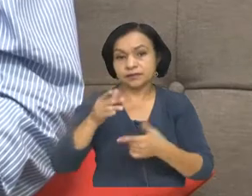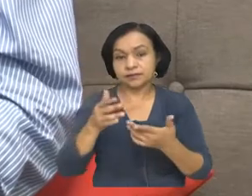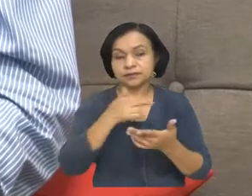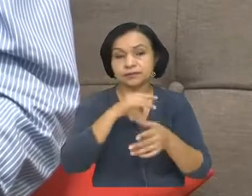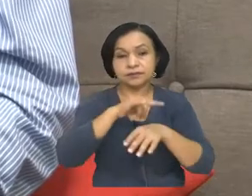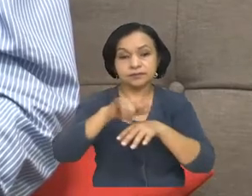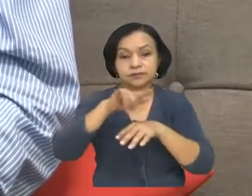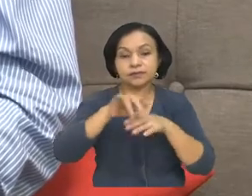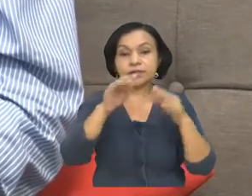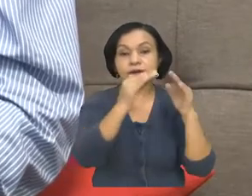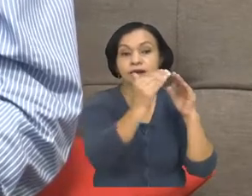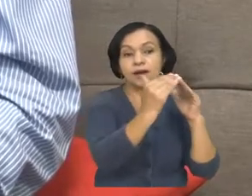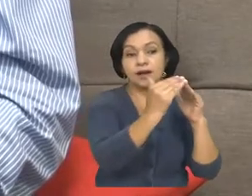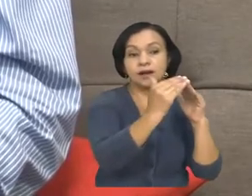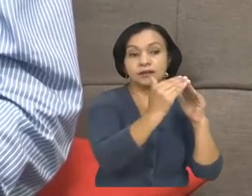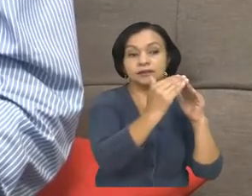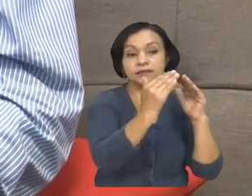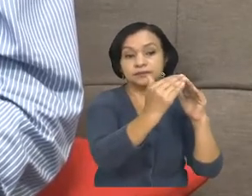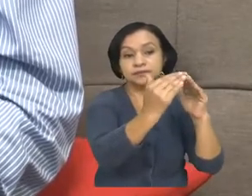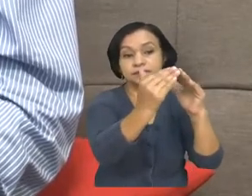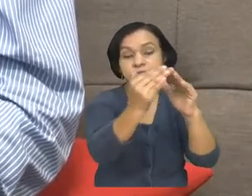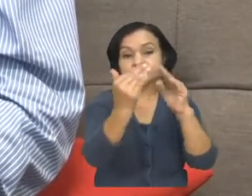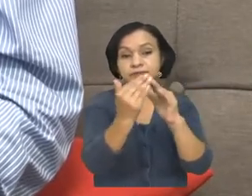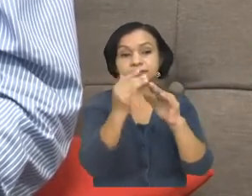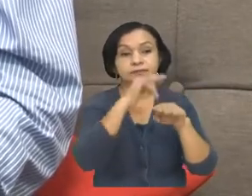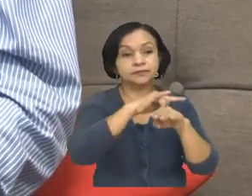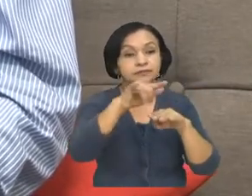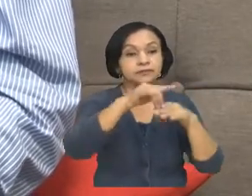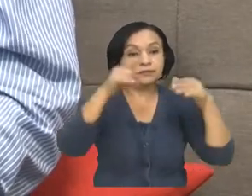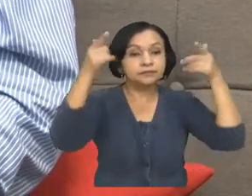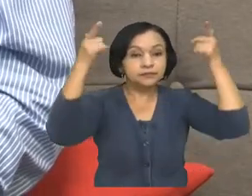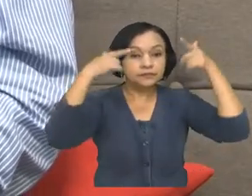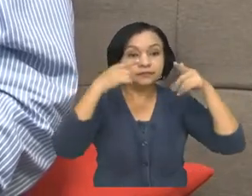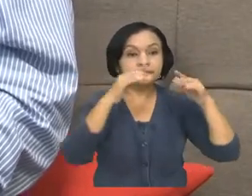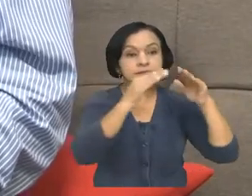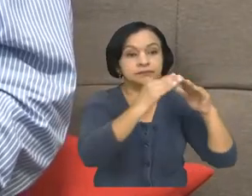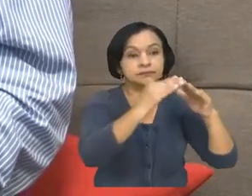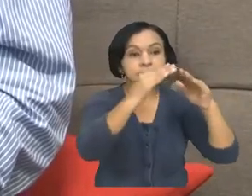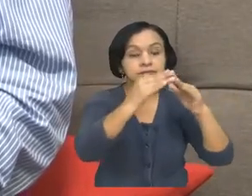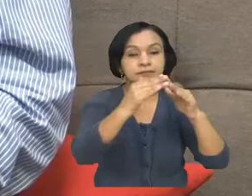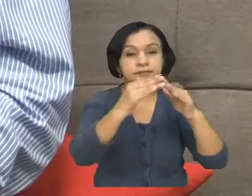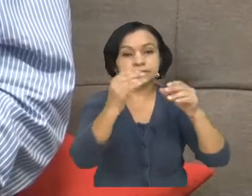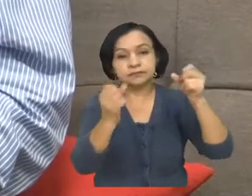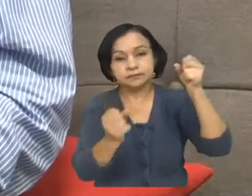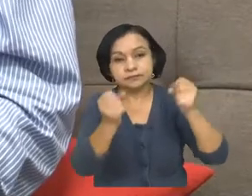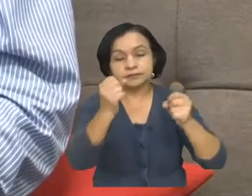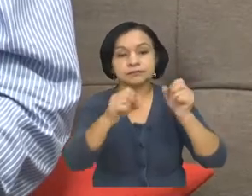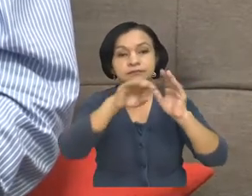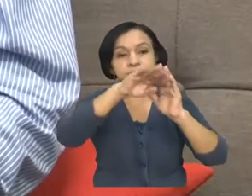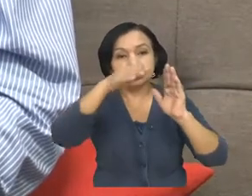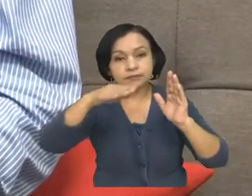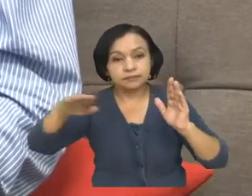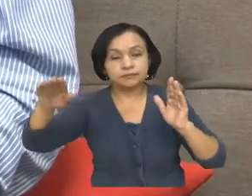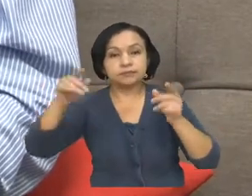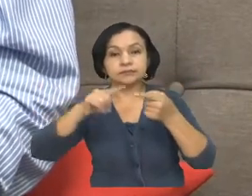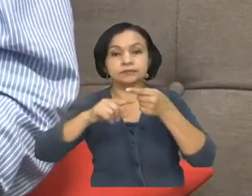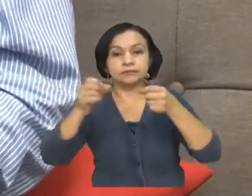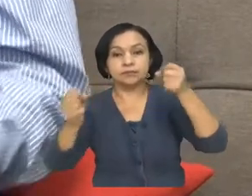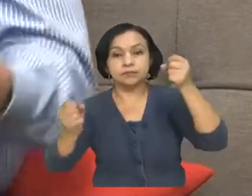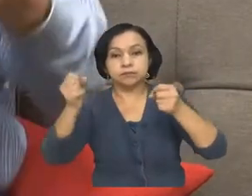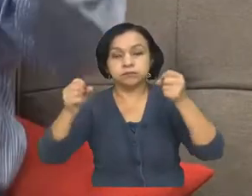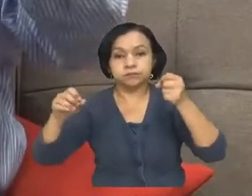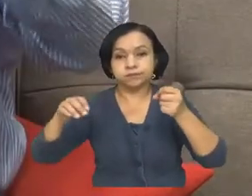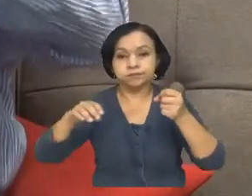buscar casas, que ahí habían casas en la orilla de la carretera Masaya, y recuperar carros, camionetas, camiones. Y una